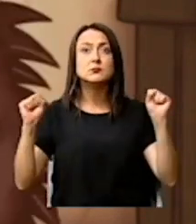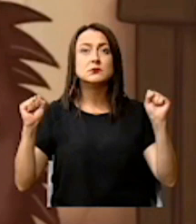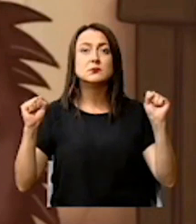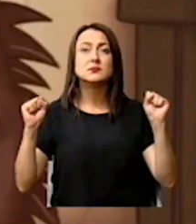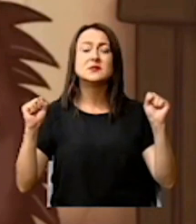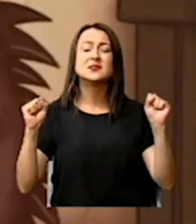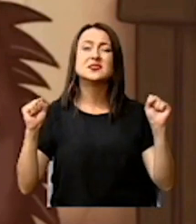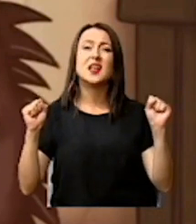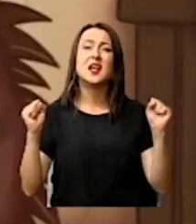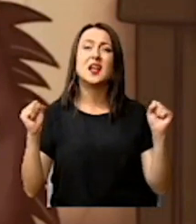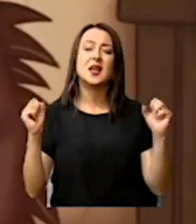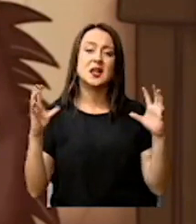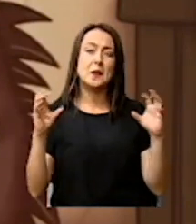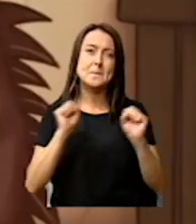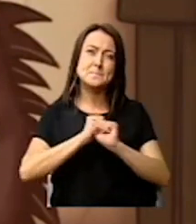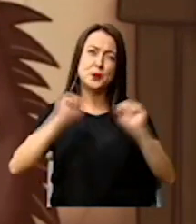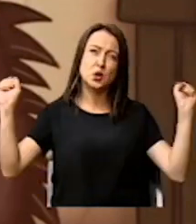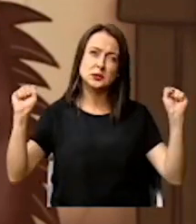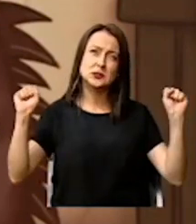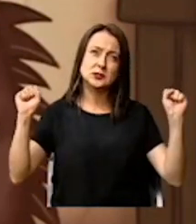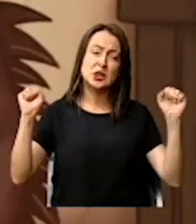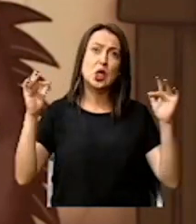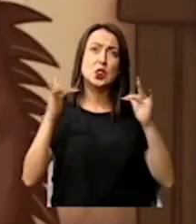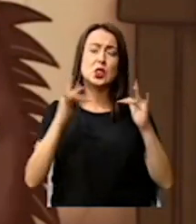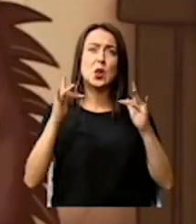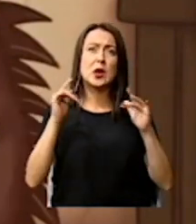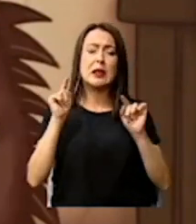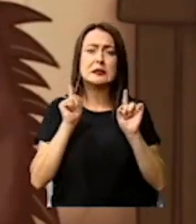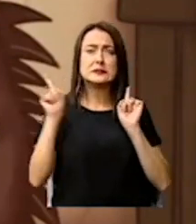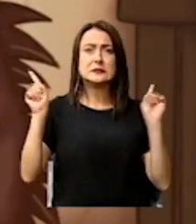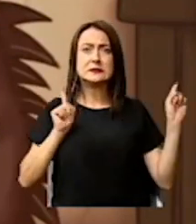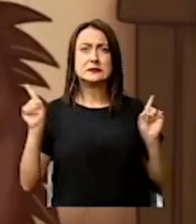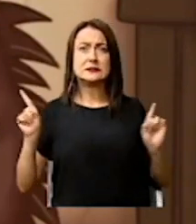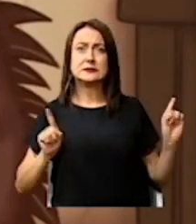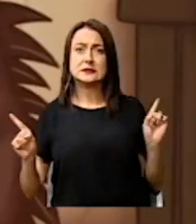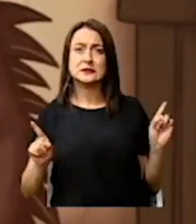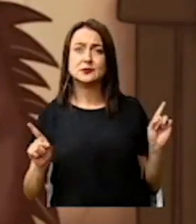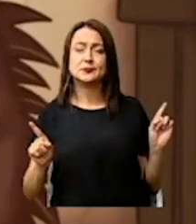El globo explotó al tocar las afiladas púas de Erizo.